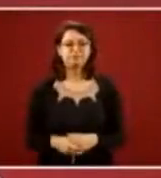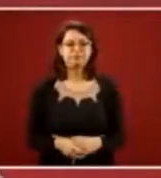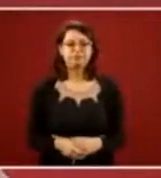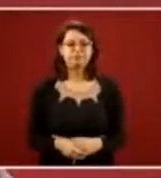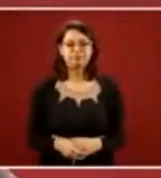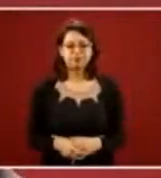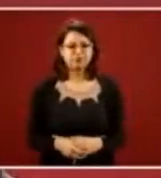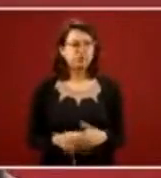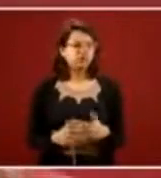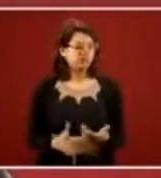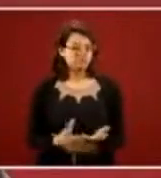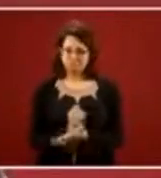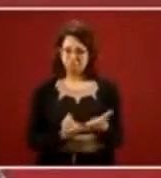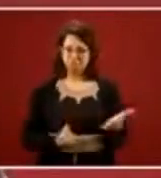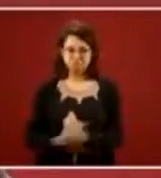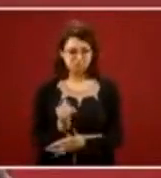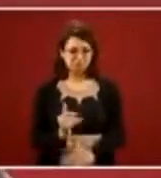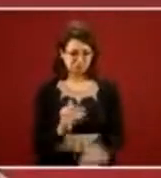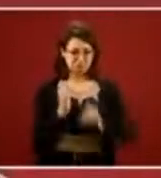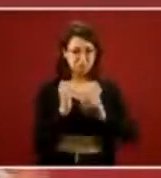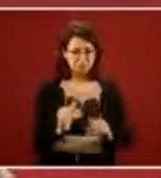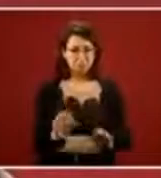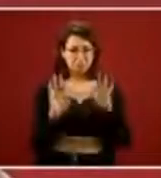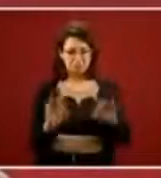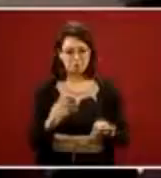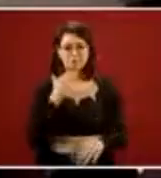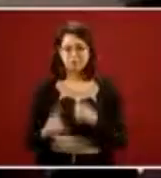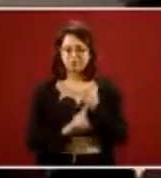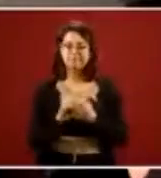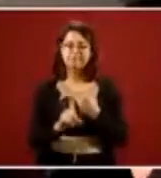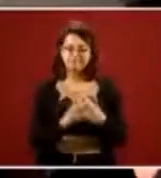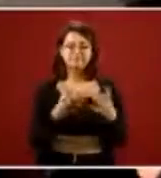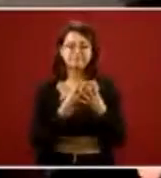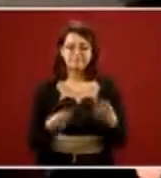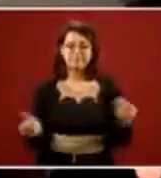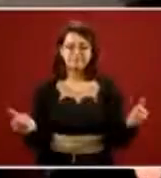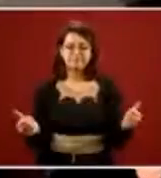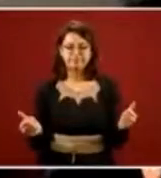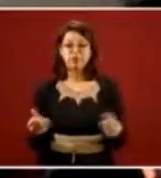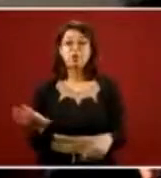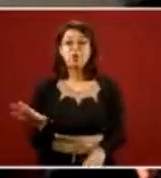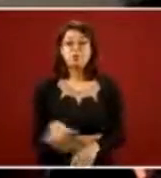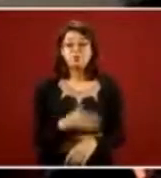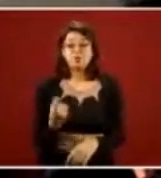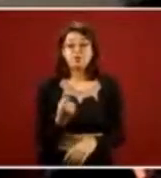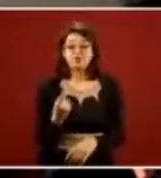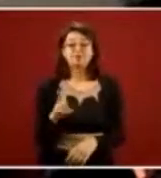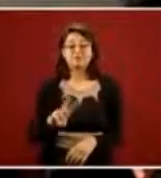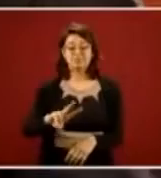vamos a definir bien los campos y esto se va a arreglar porque si hubo